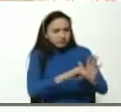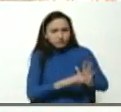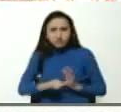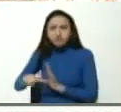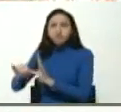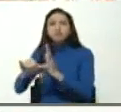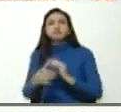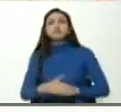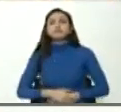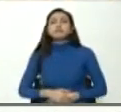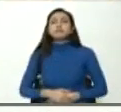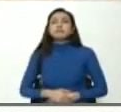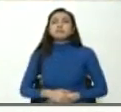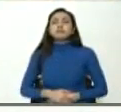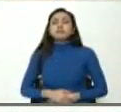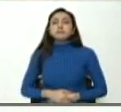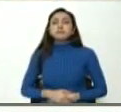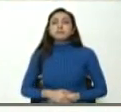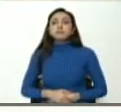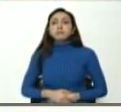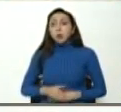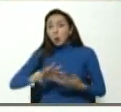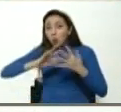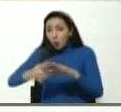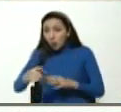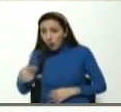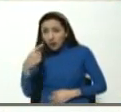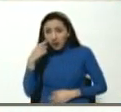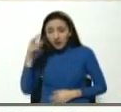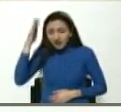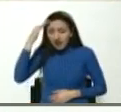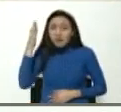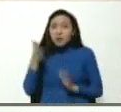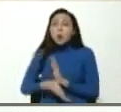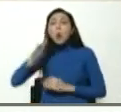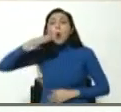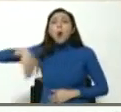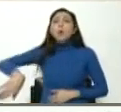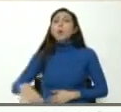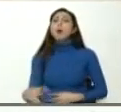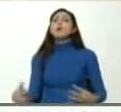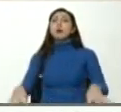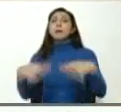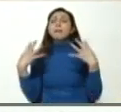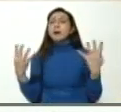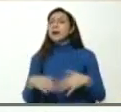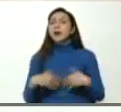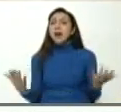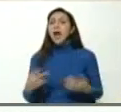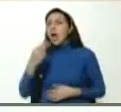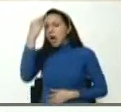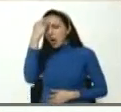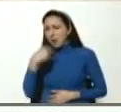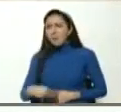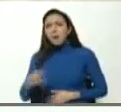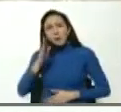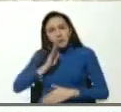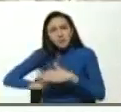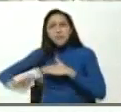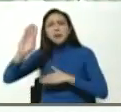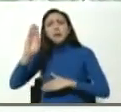allá ese barrio que me escucha allá ese pueblo que me escucha ese pueblo humilde parió